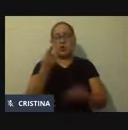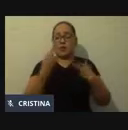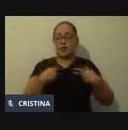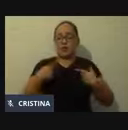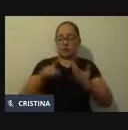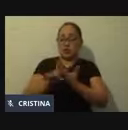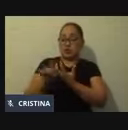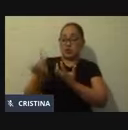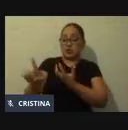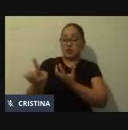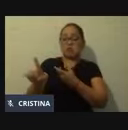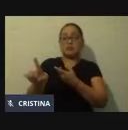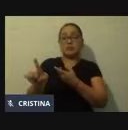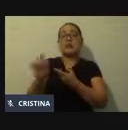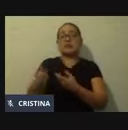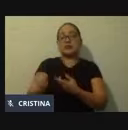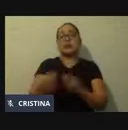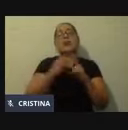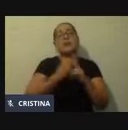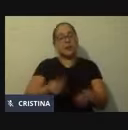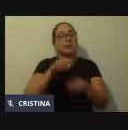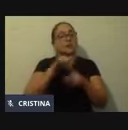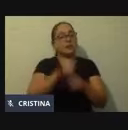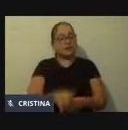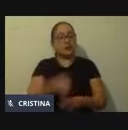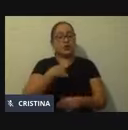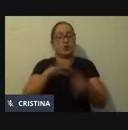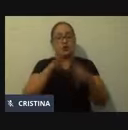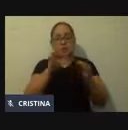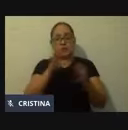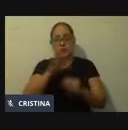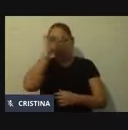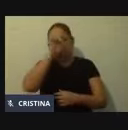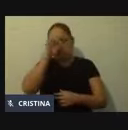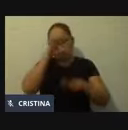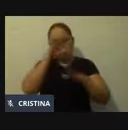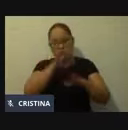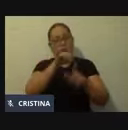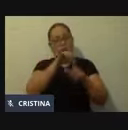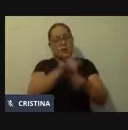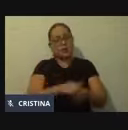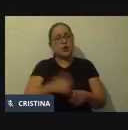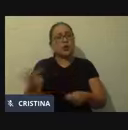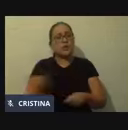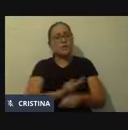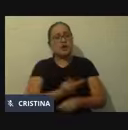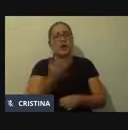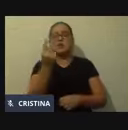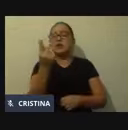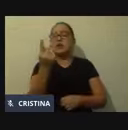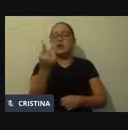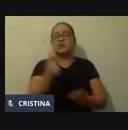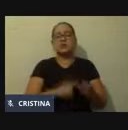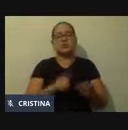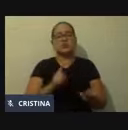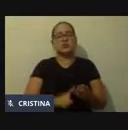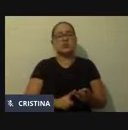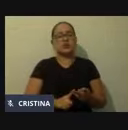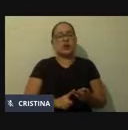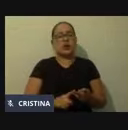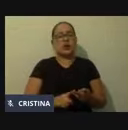¿no? Después hablo de las influencias para el bullying, ¿no? Hablo de la televisión, los héroes,